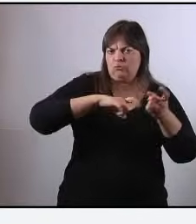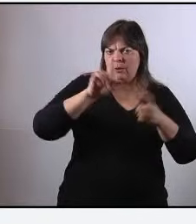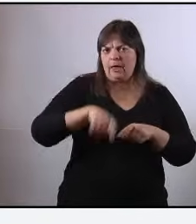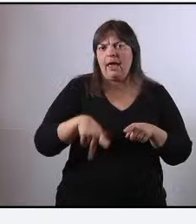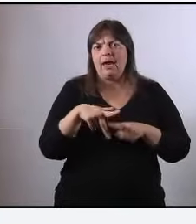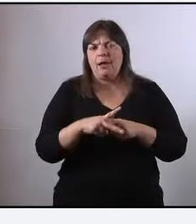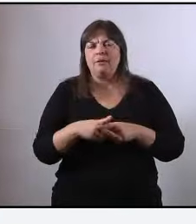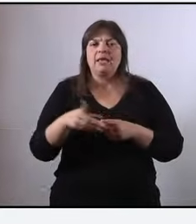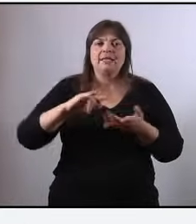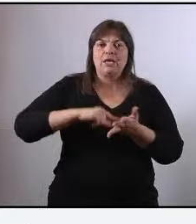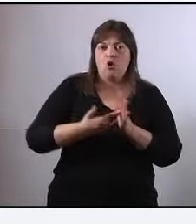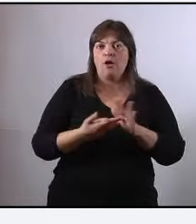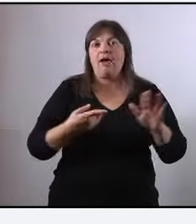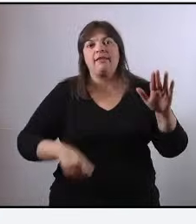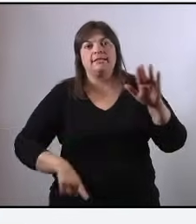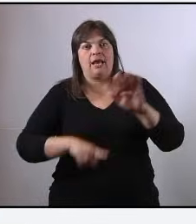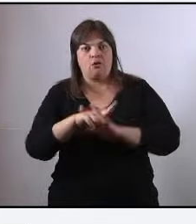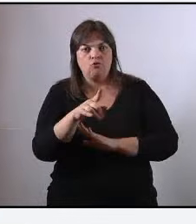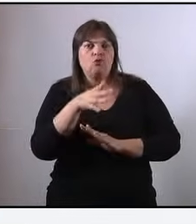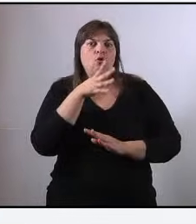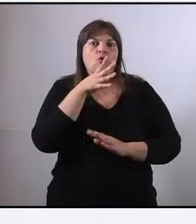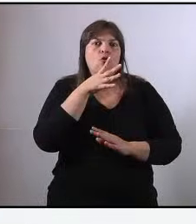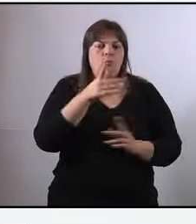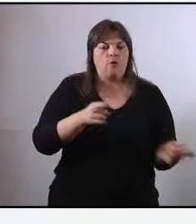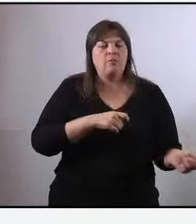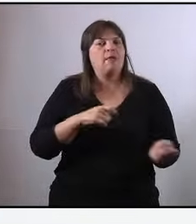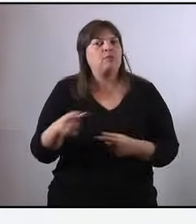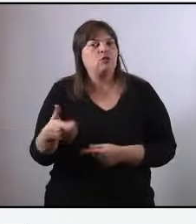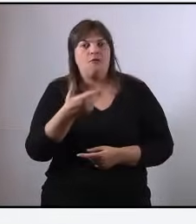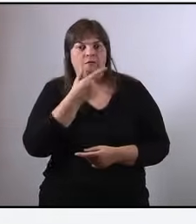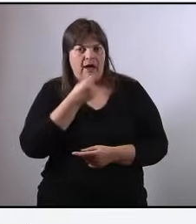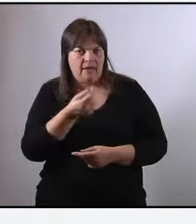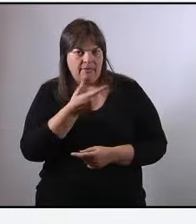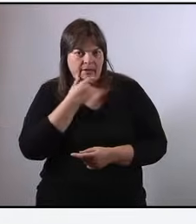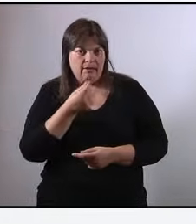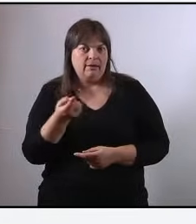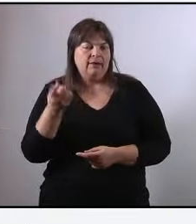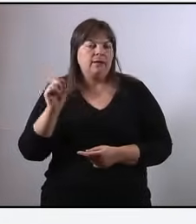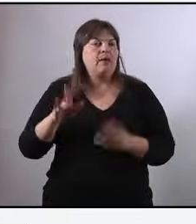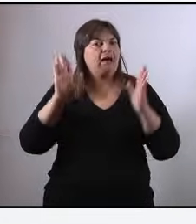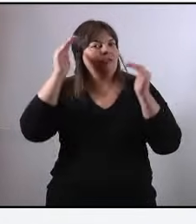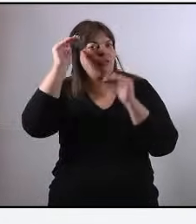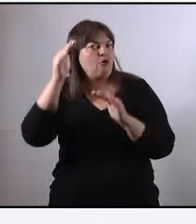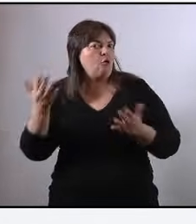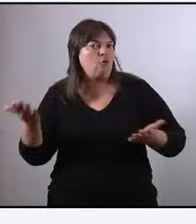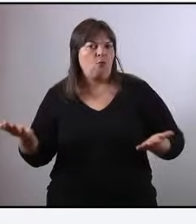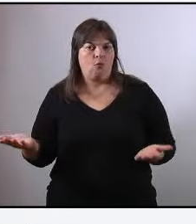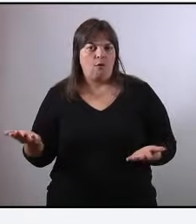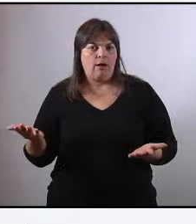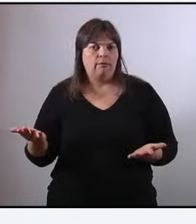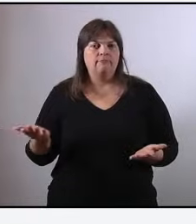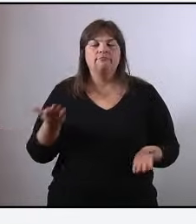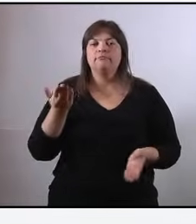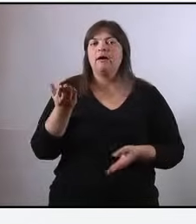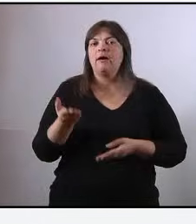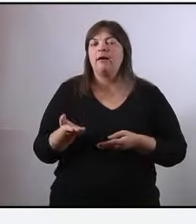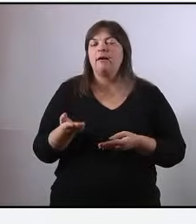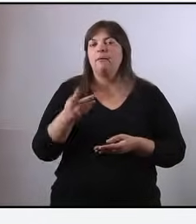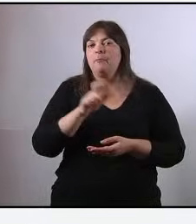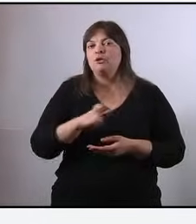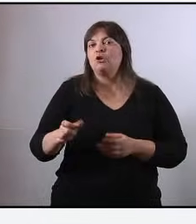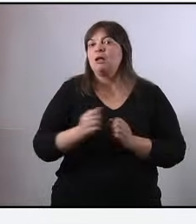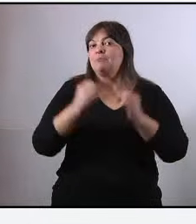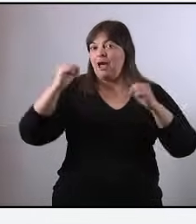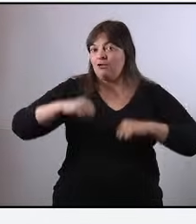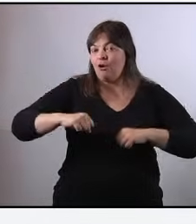herramientas tecnológicas que faciliten los desplazamientos, con especial atención a aquellos que tienen que ser realizados por personas